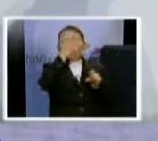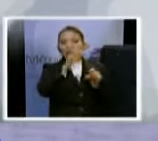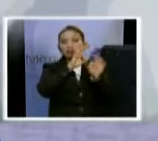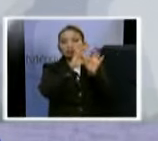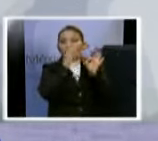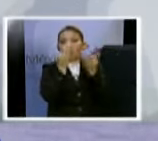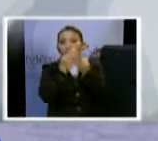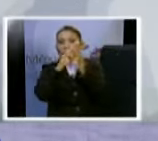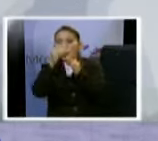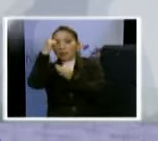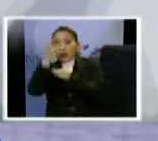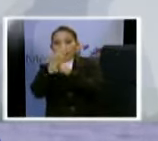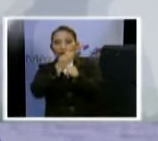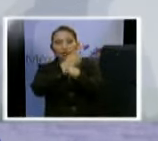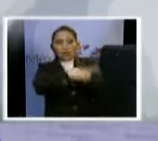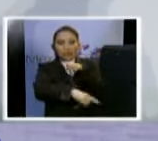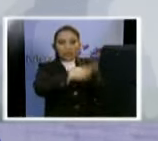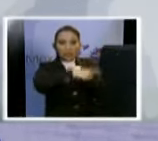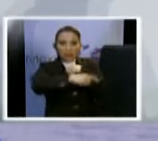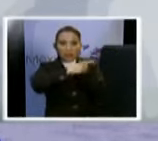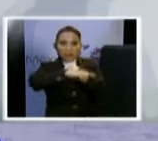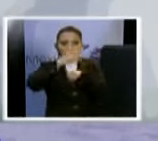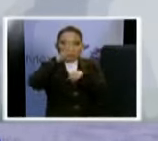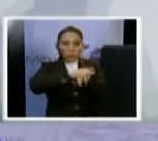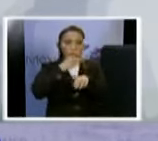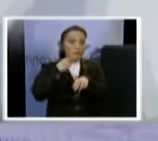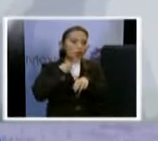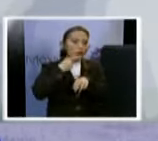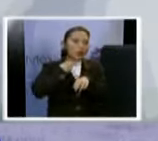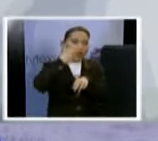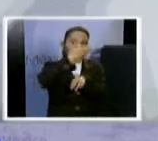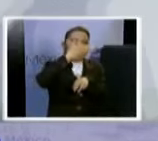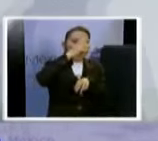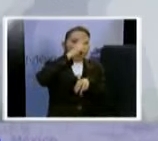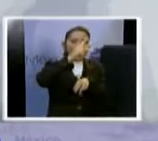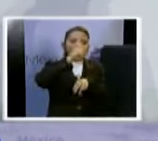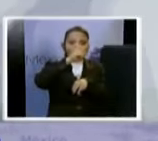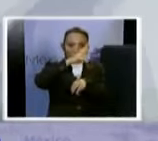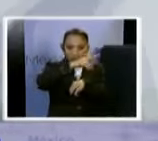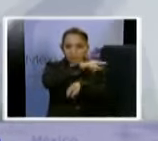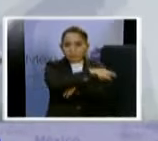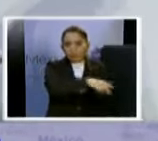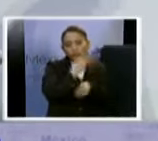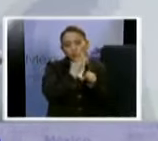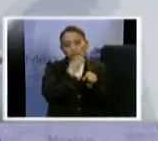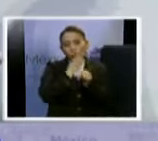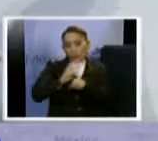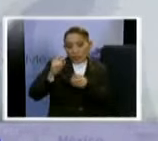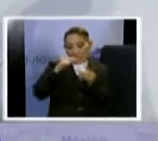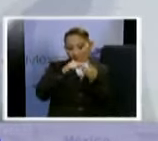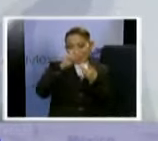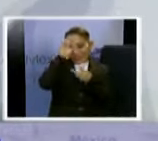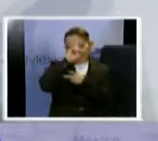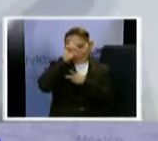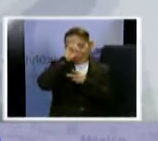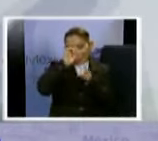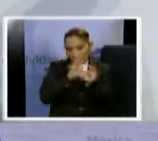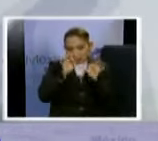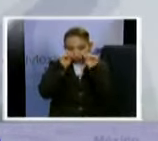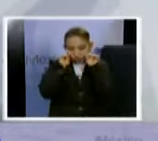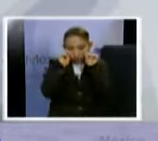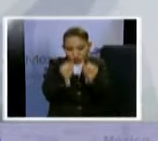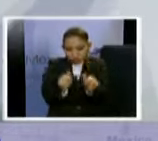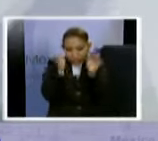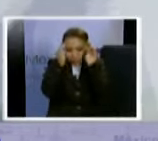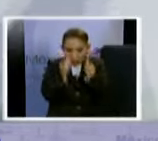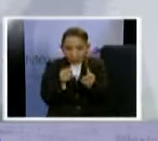fórmulas para enmendar los daños causados por la política de Harper. Su segunda recomendación, su segunda prioridad y